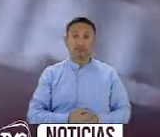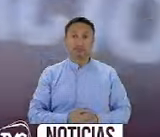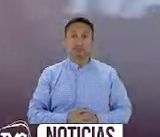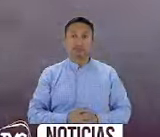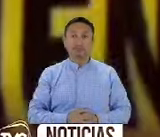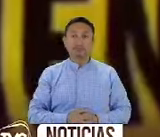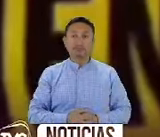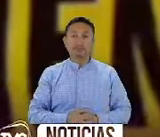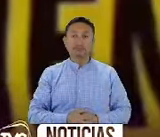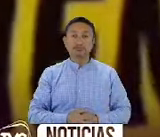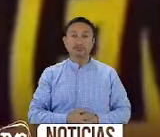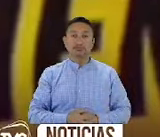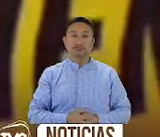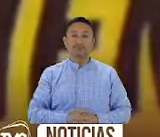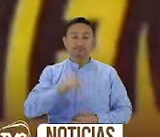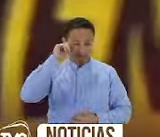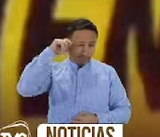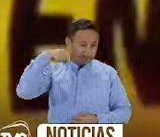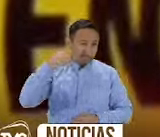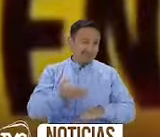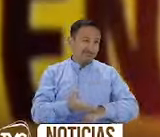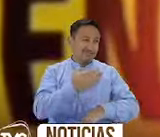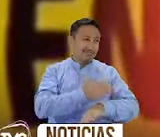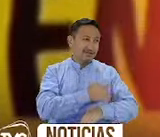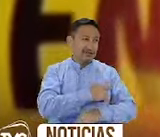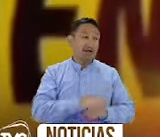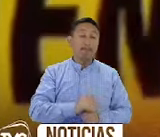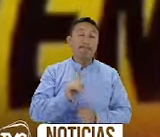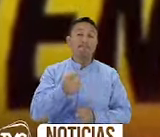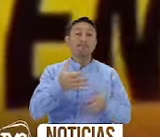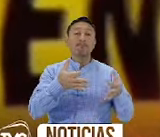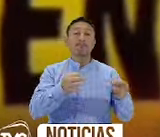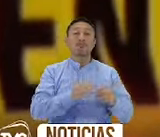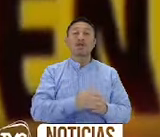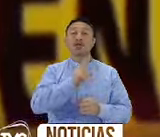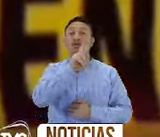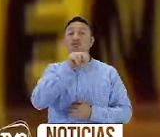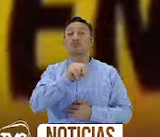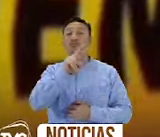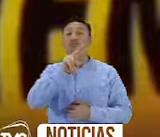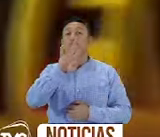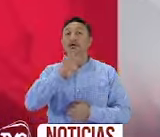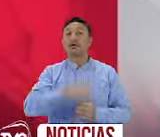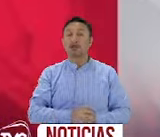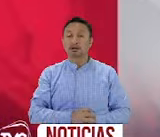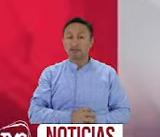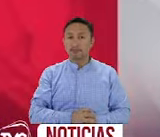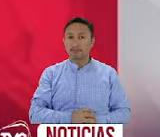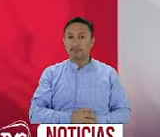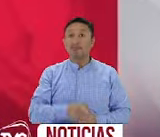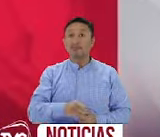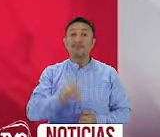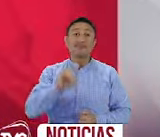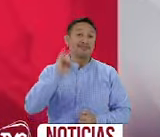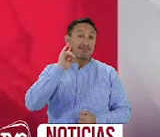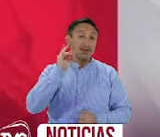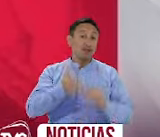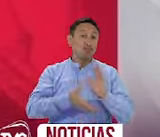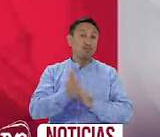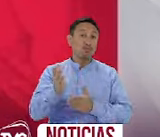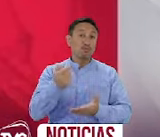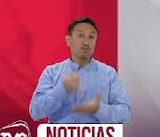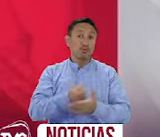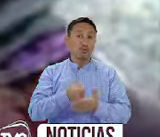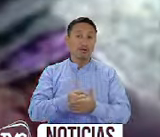Hay que recordar que el caso sucedió el 1 de febrero del 2024, cuando la pequeña salió a comprar en una tienda